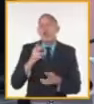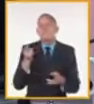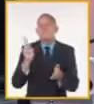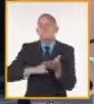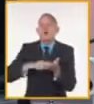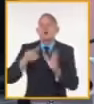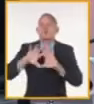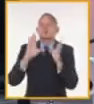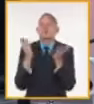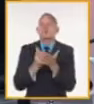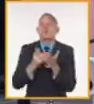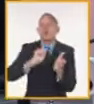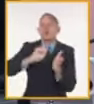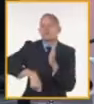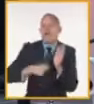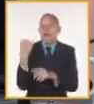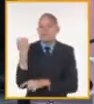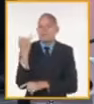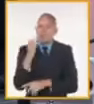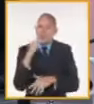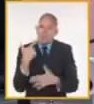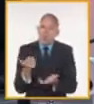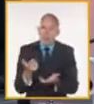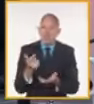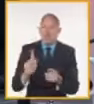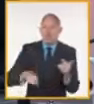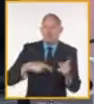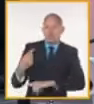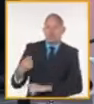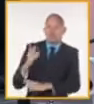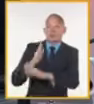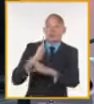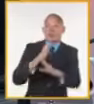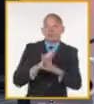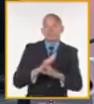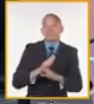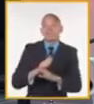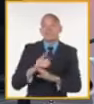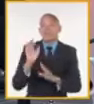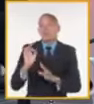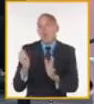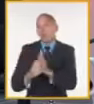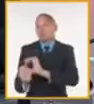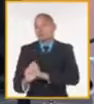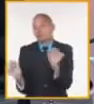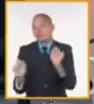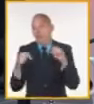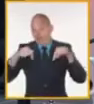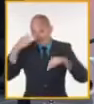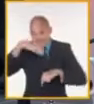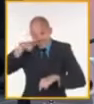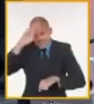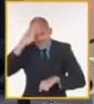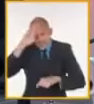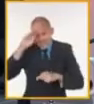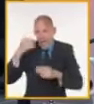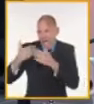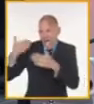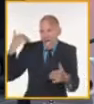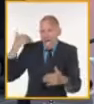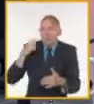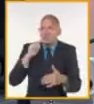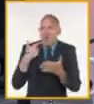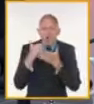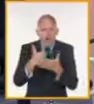los convenios internacionales relativos al terrorismo nuestro territorio nunca se ha utilizado ni se utilizará jamás